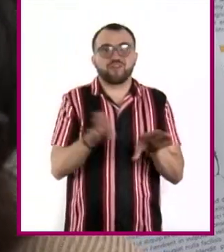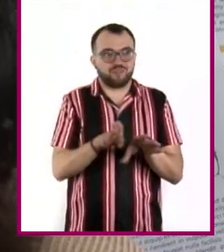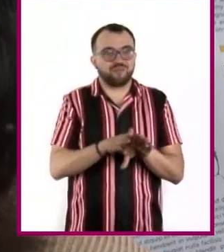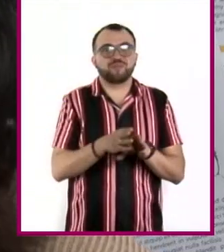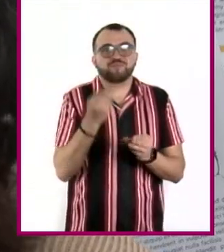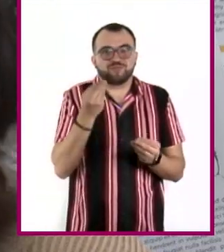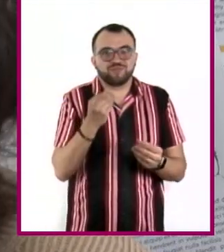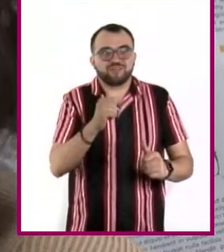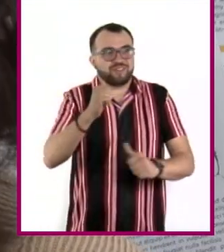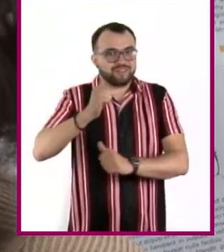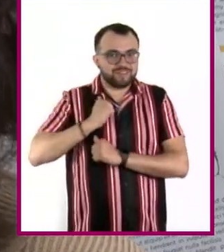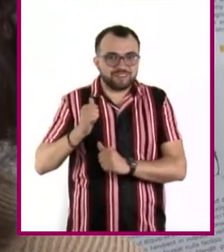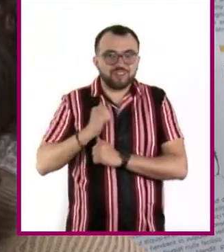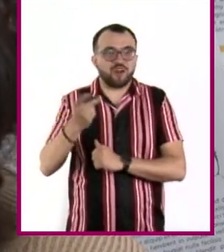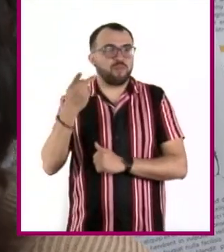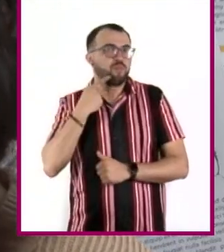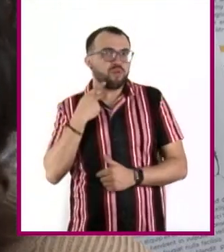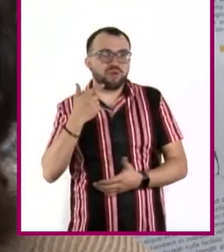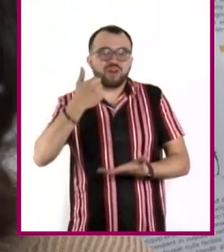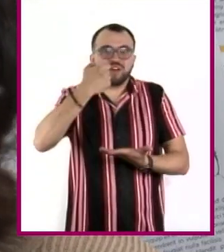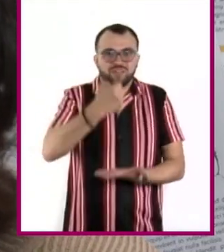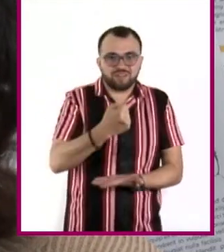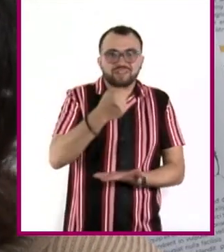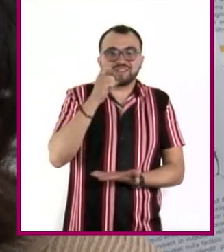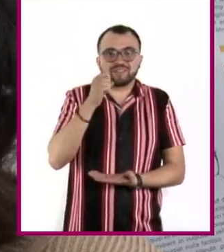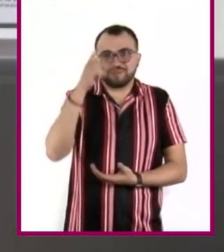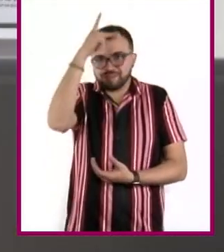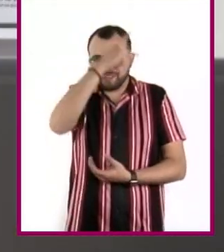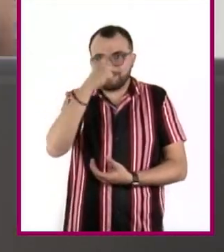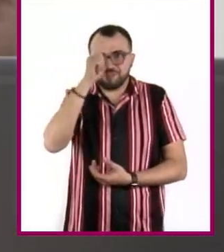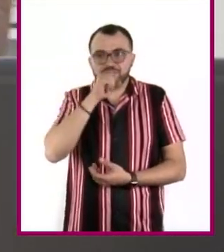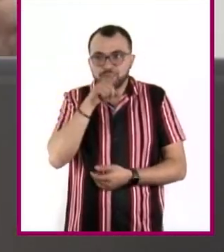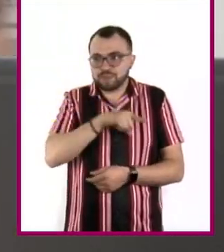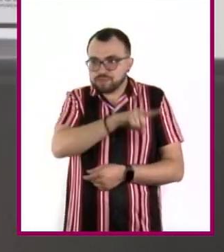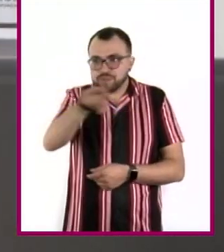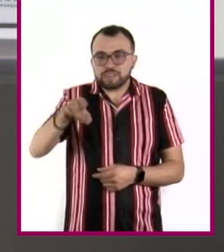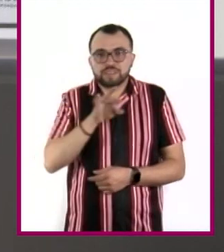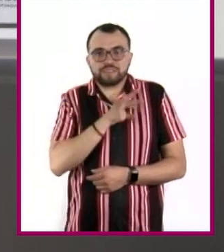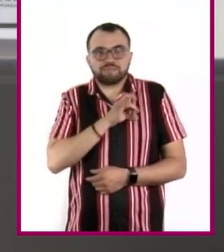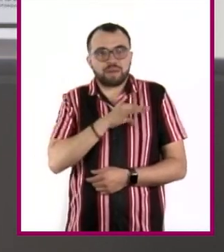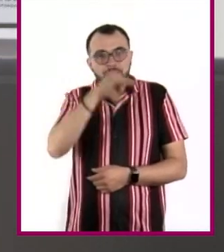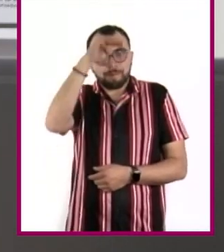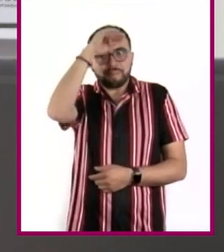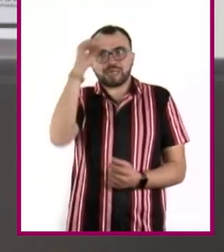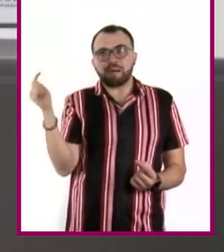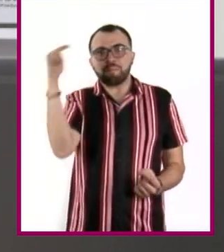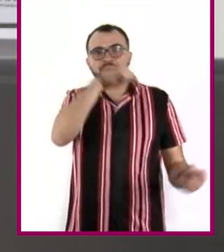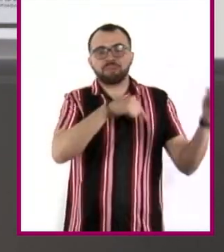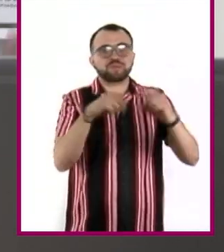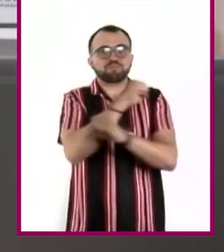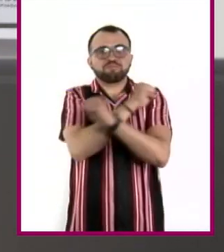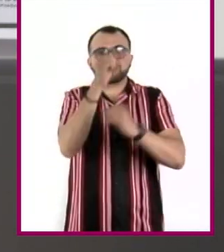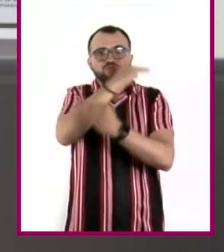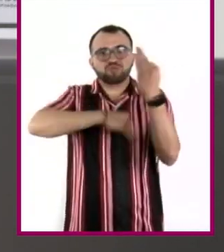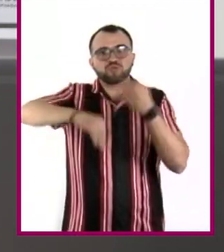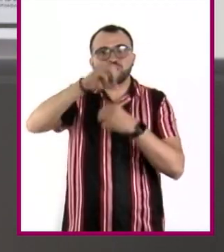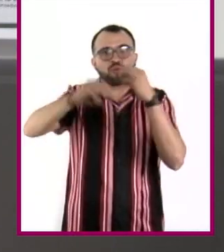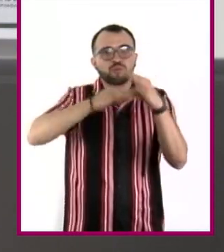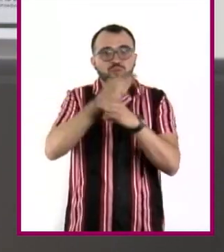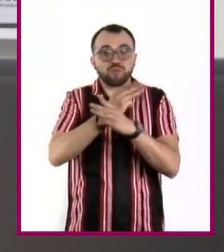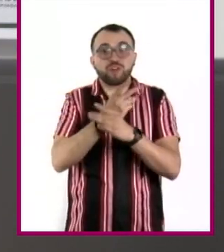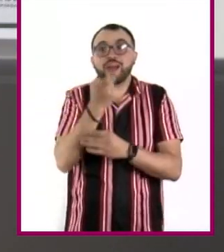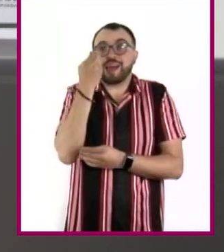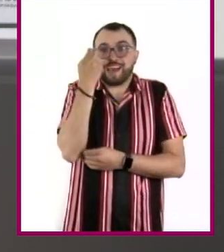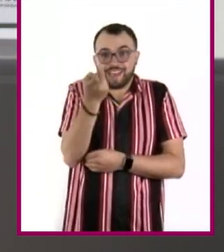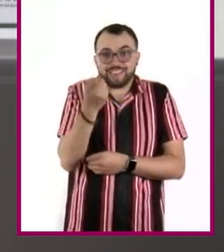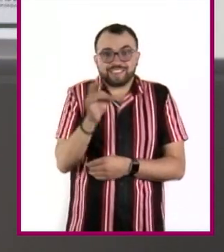militar, diplomática, económica e incluso psicológica. Y esas tensiones fueron causantes de enormes desembolsos